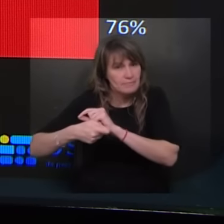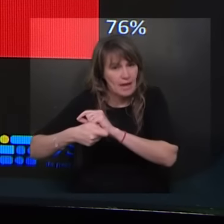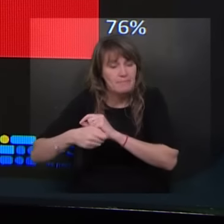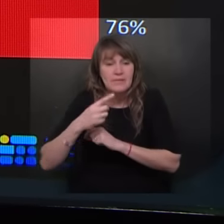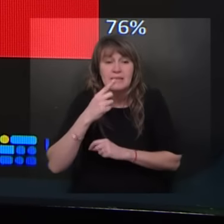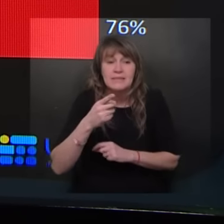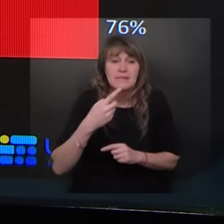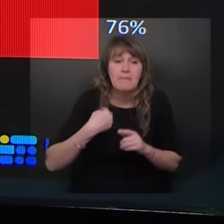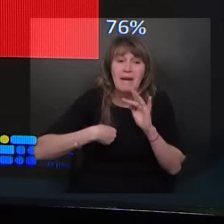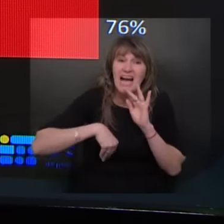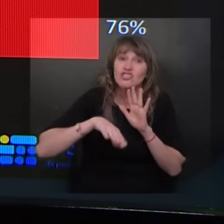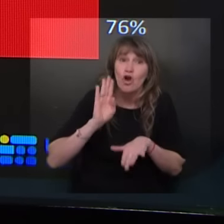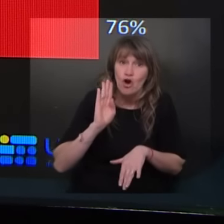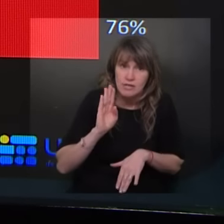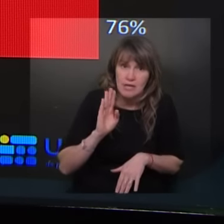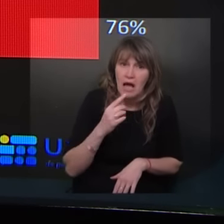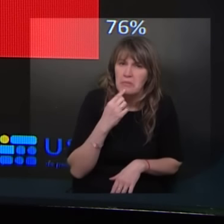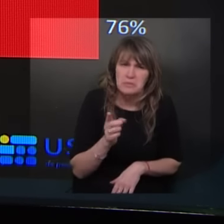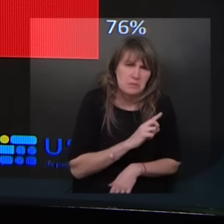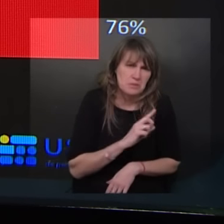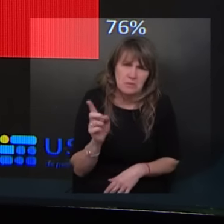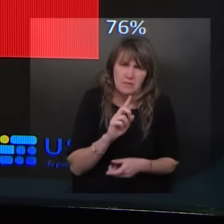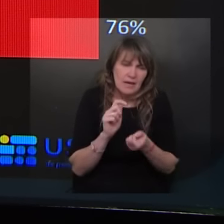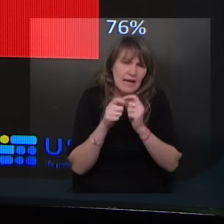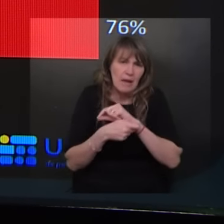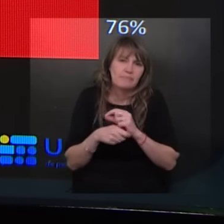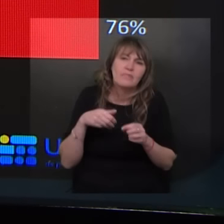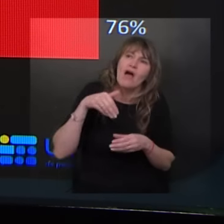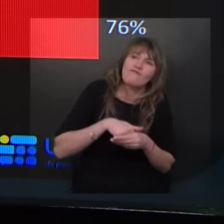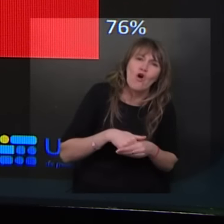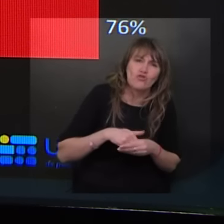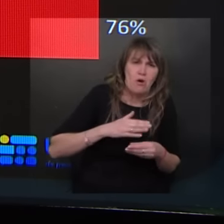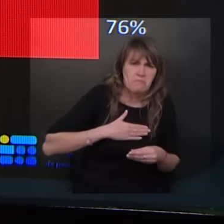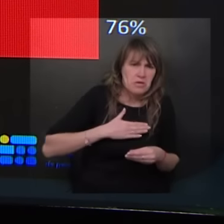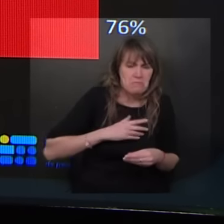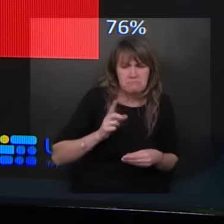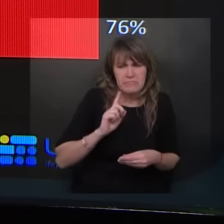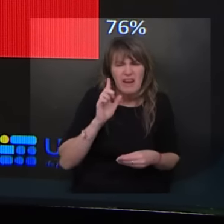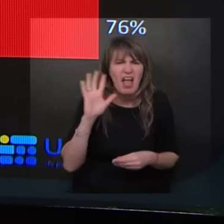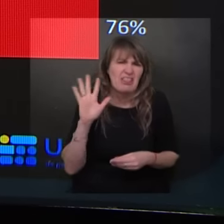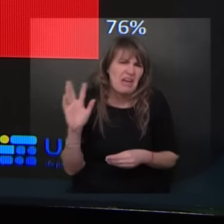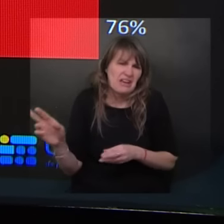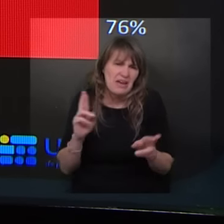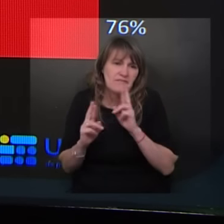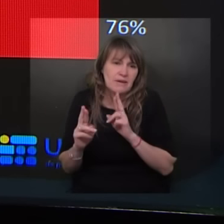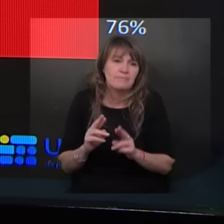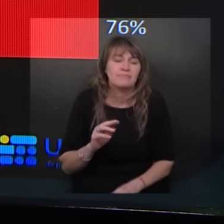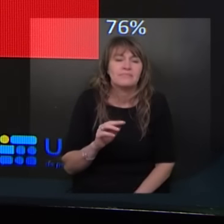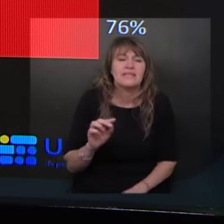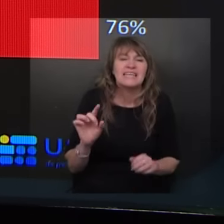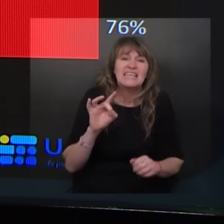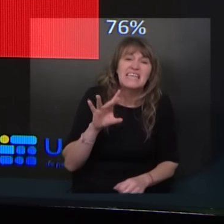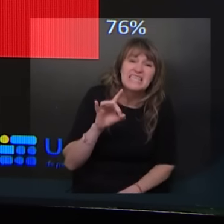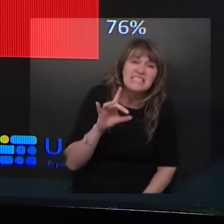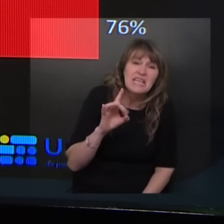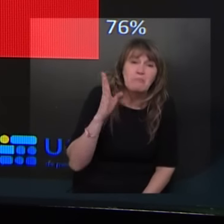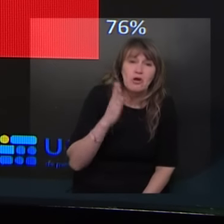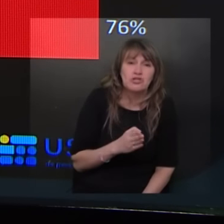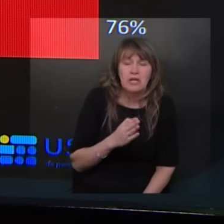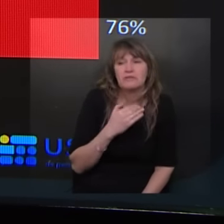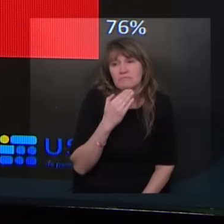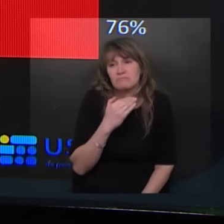mayoría un 76 por dice que no que no cambiaría su voto por estos resultados hay un 15 que no lo tiene definido que